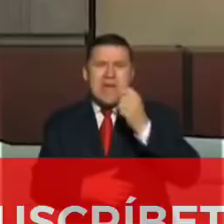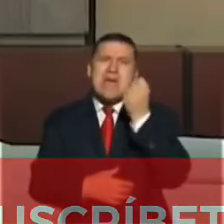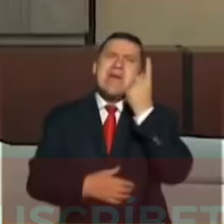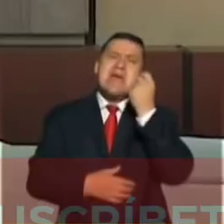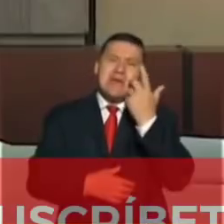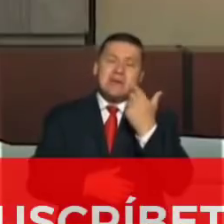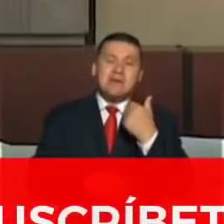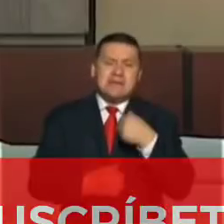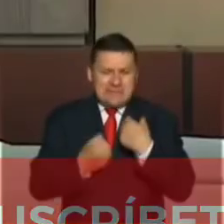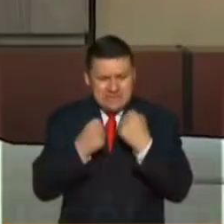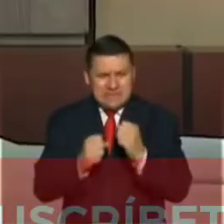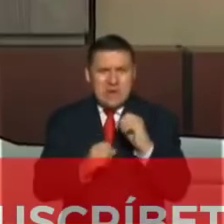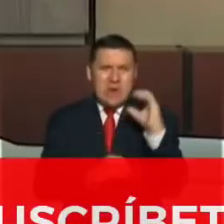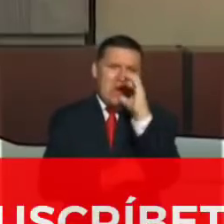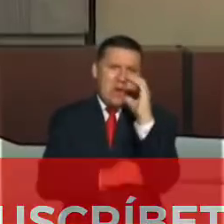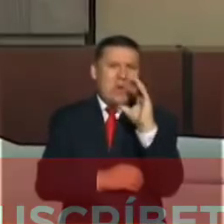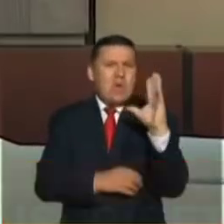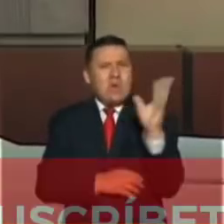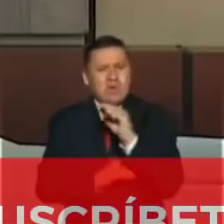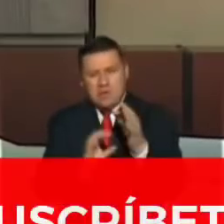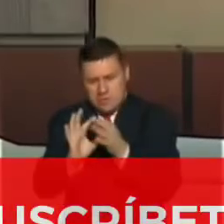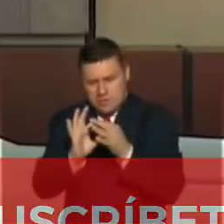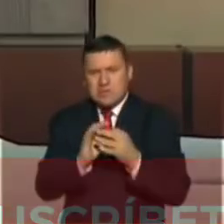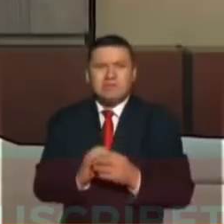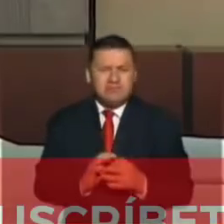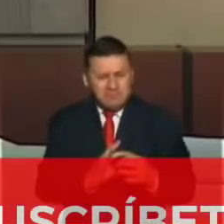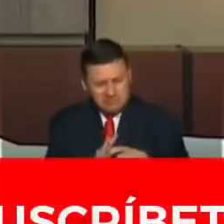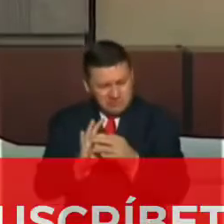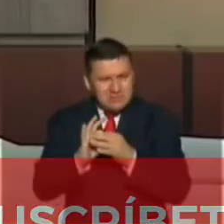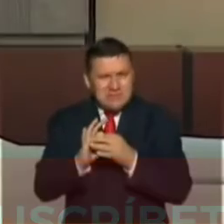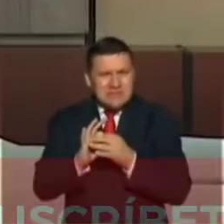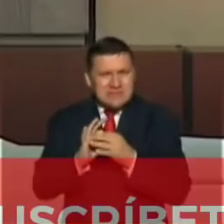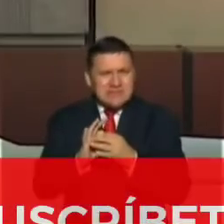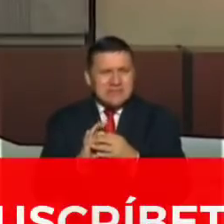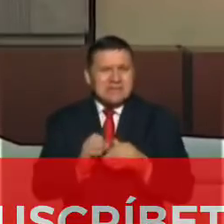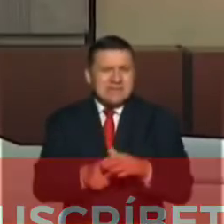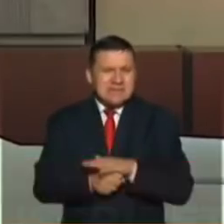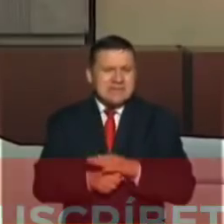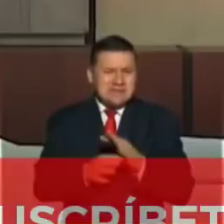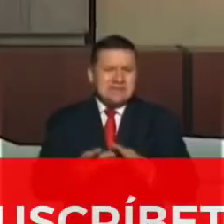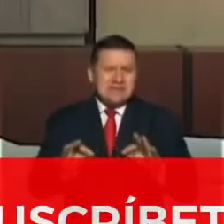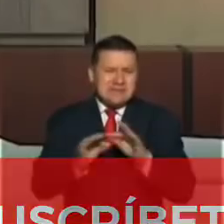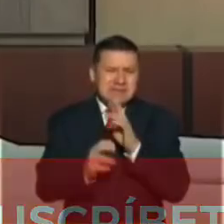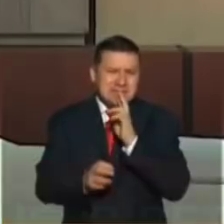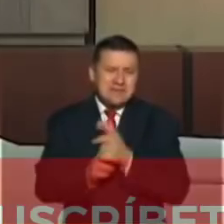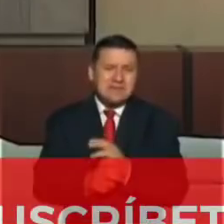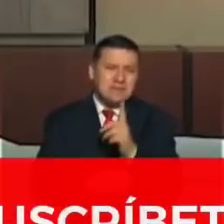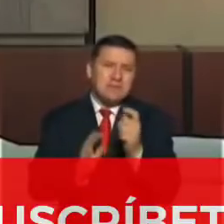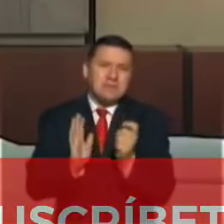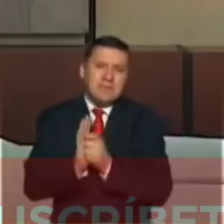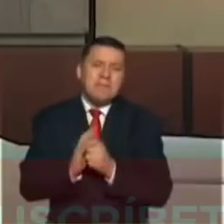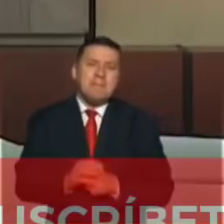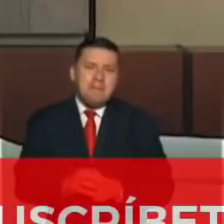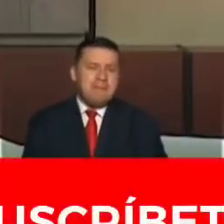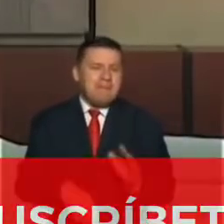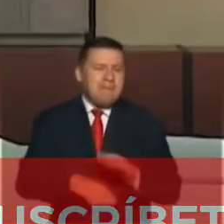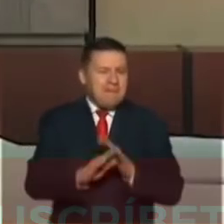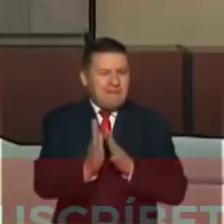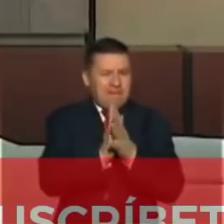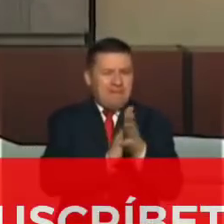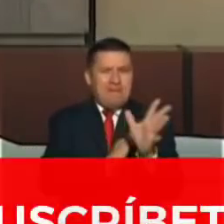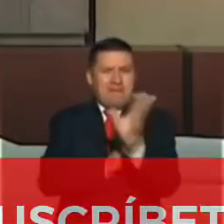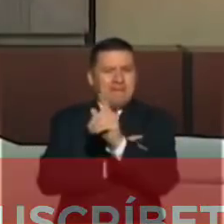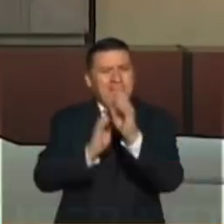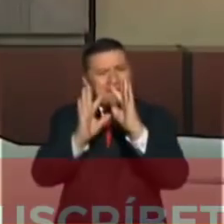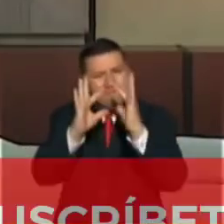que este ha sido un esfuerzo de país, de todos unidos, unidos para atender una circunstancia tan compleja. Por eso, el mensaje que yo quiero también que